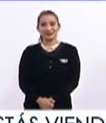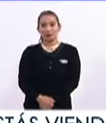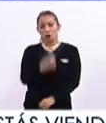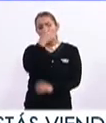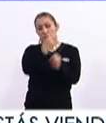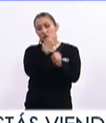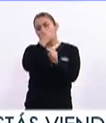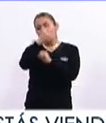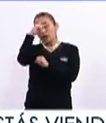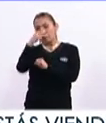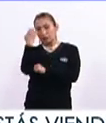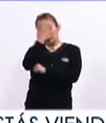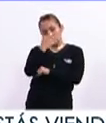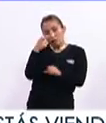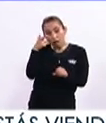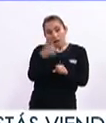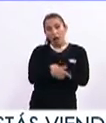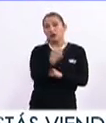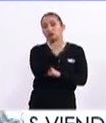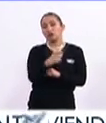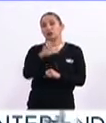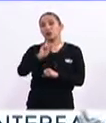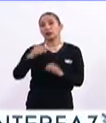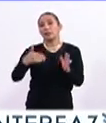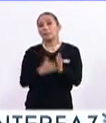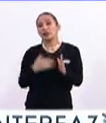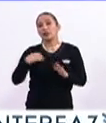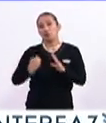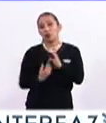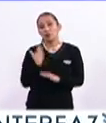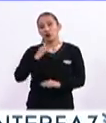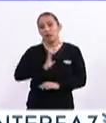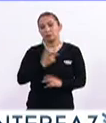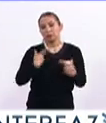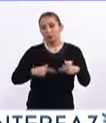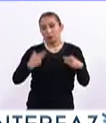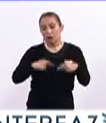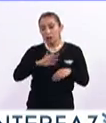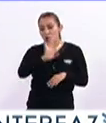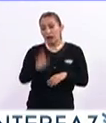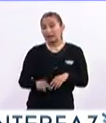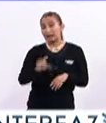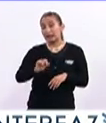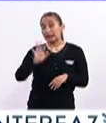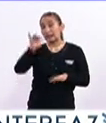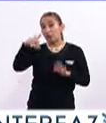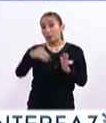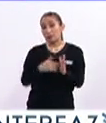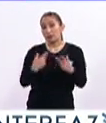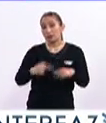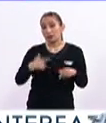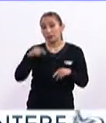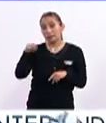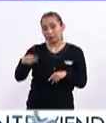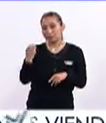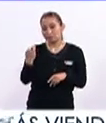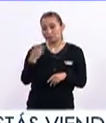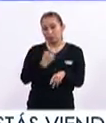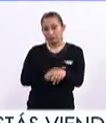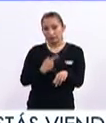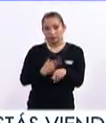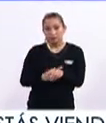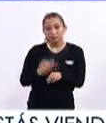Cada año en México se diagnostican alrededor de 180,000 casos nuevos de cáncer y fallecen 75,000 personas por dicha